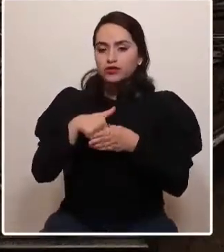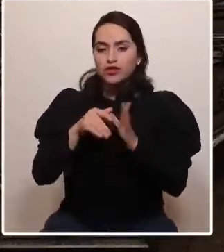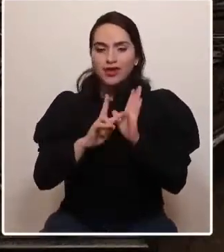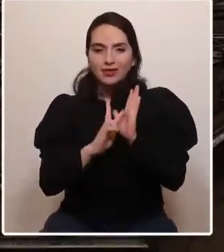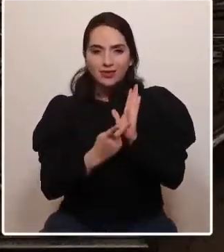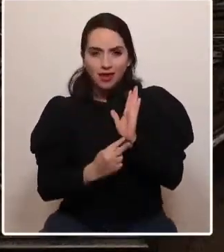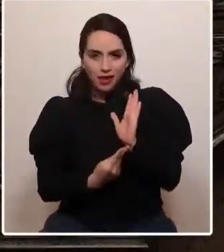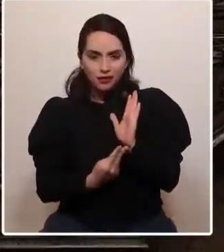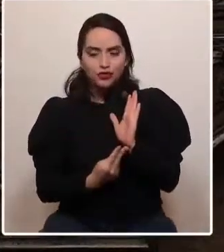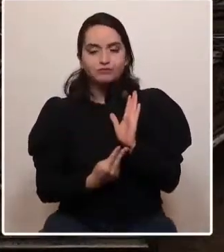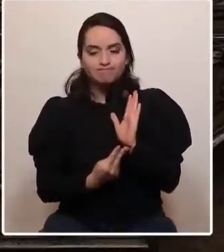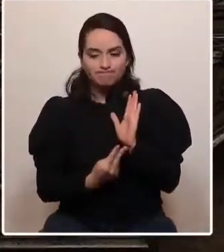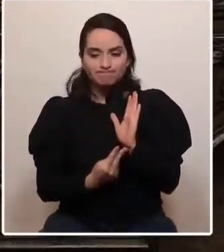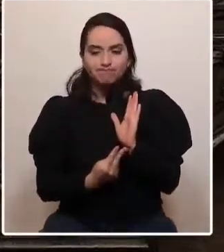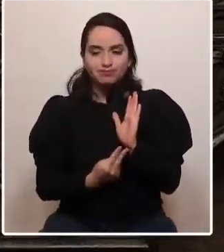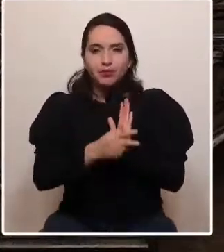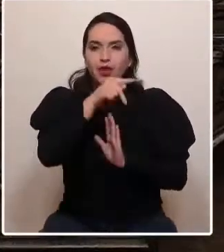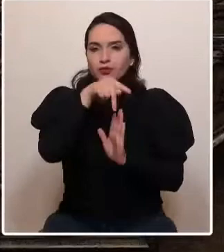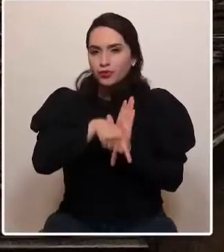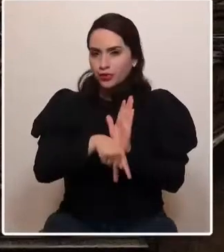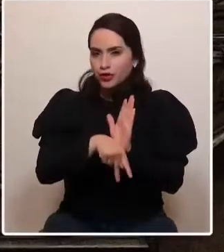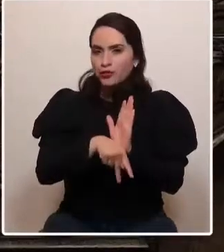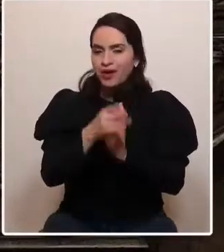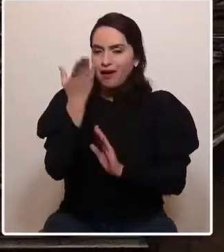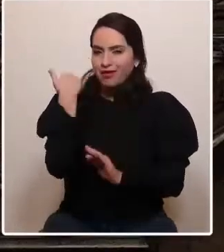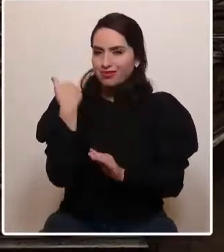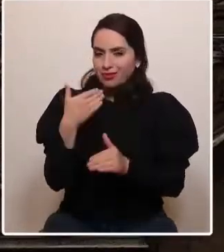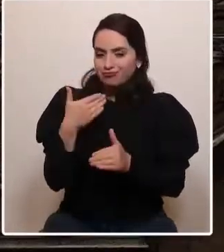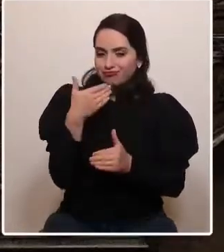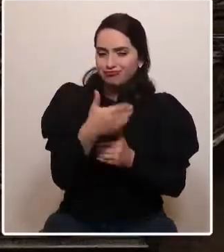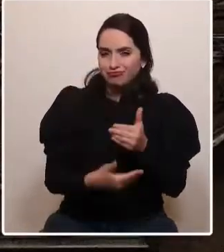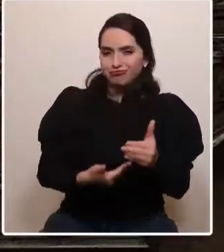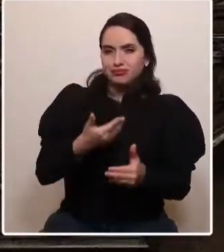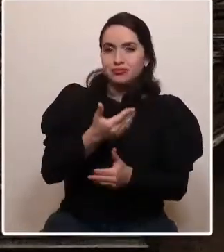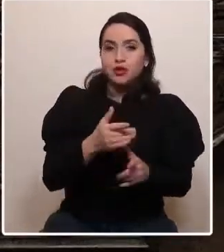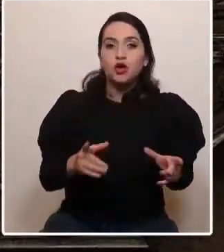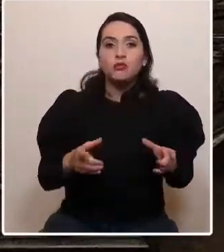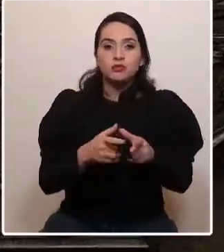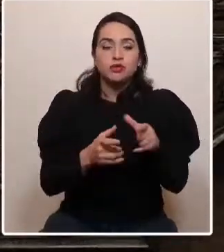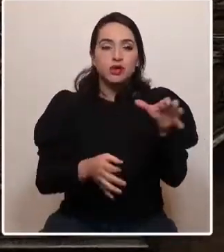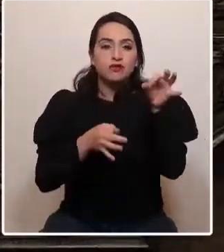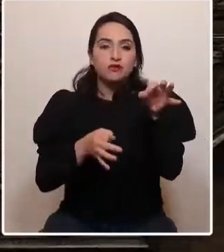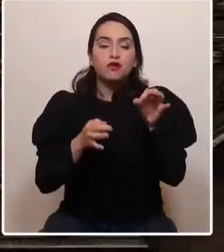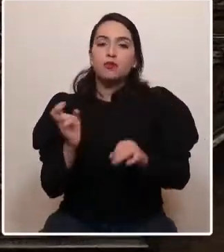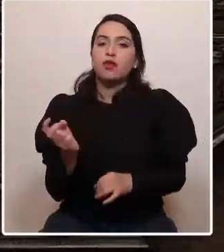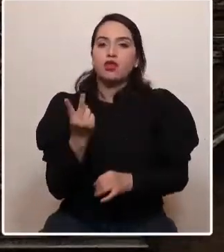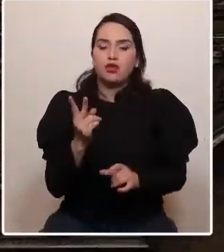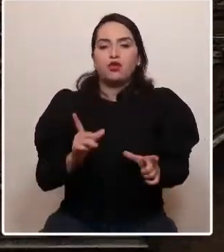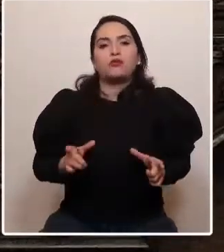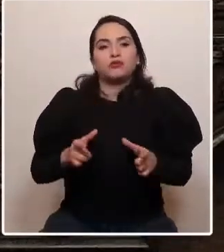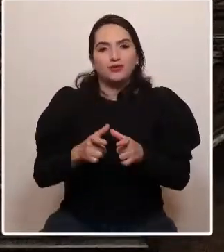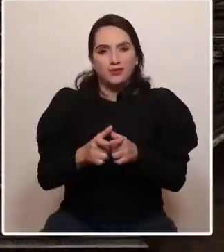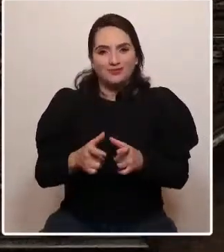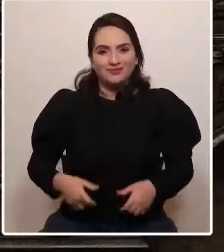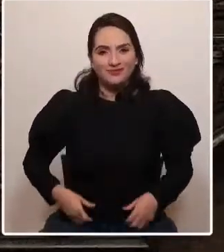a propósito de las normas que regresaron a comisión del informe 2 de nuestra comisión, valga la